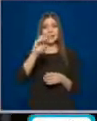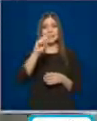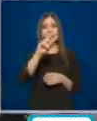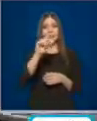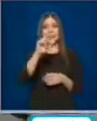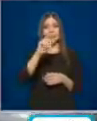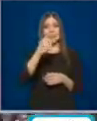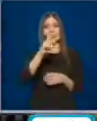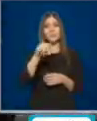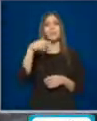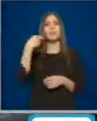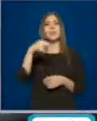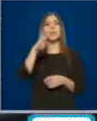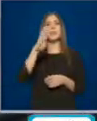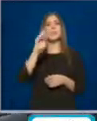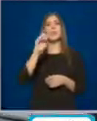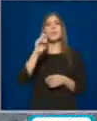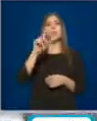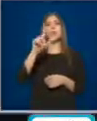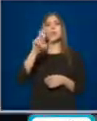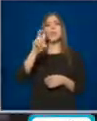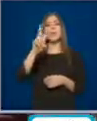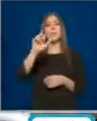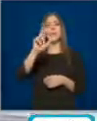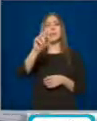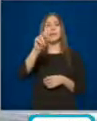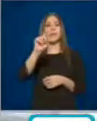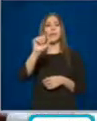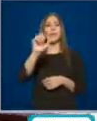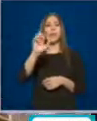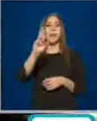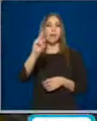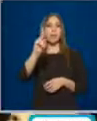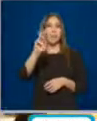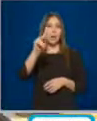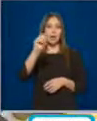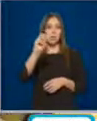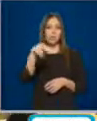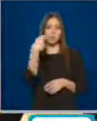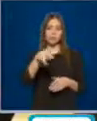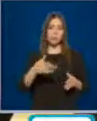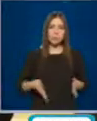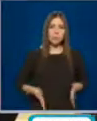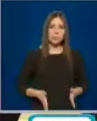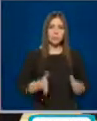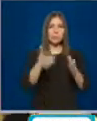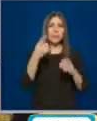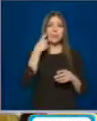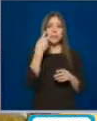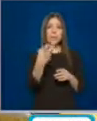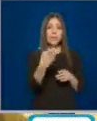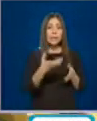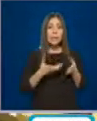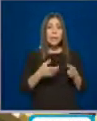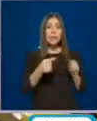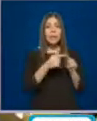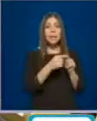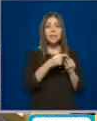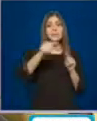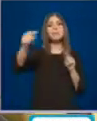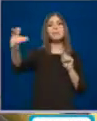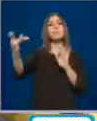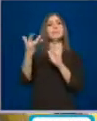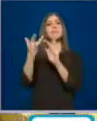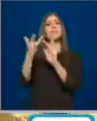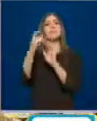Boulevard Aeropuerto, es decir, que esa vía rápida nos comunica hasta el Aeropuerto Internacional Benito